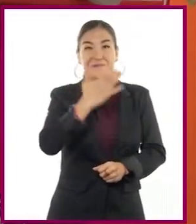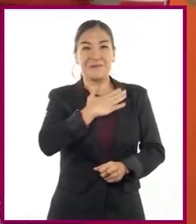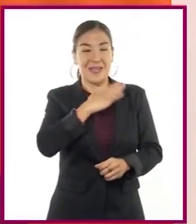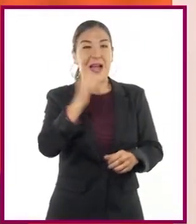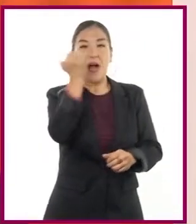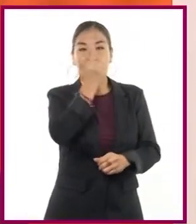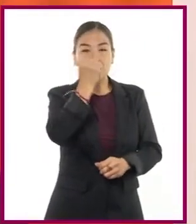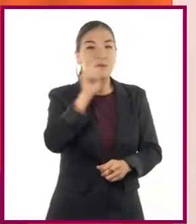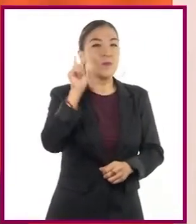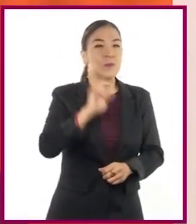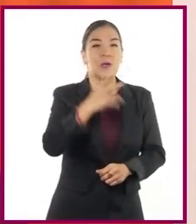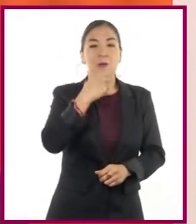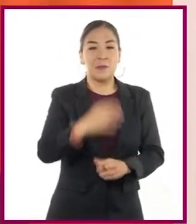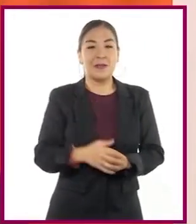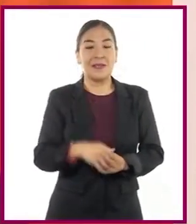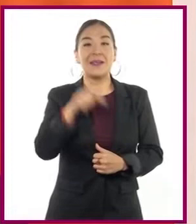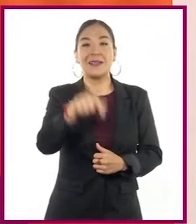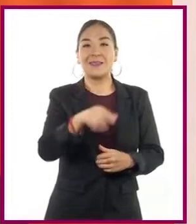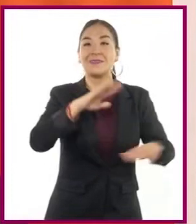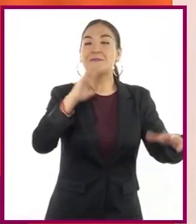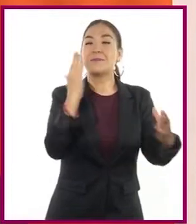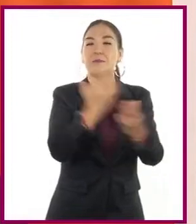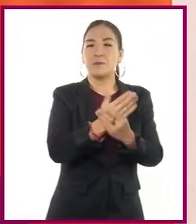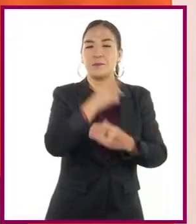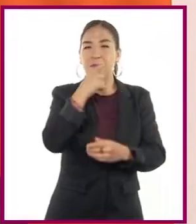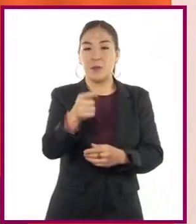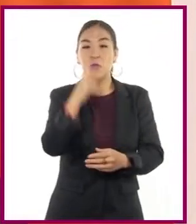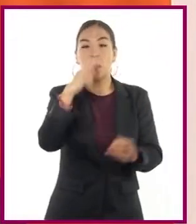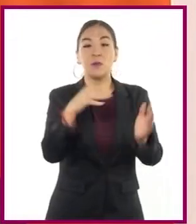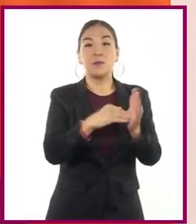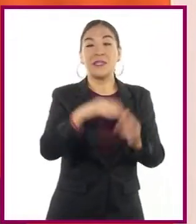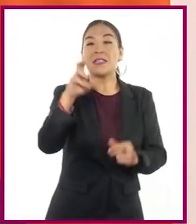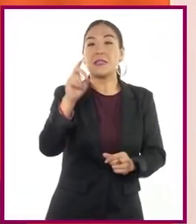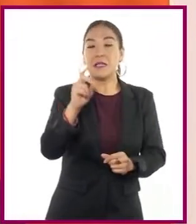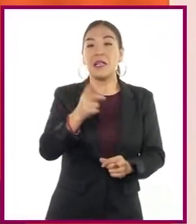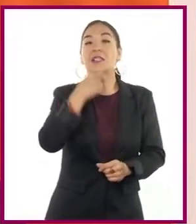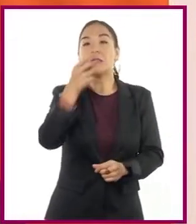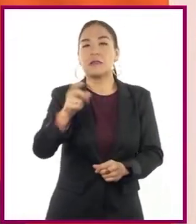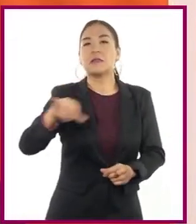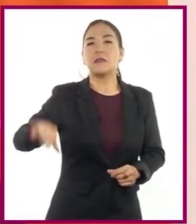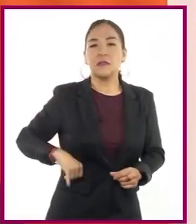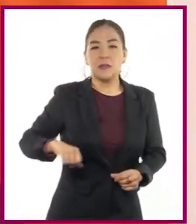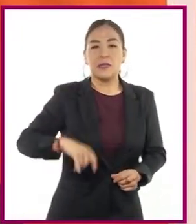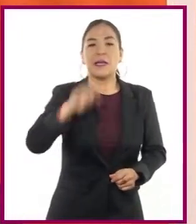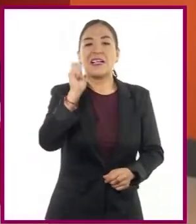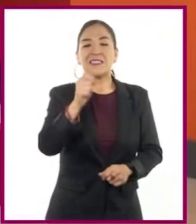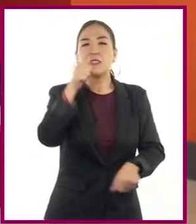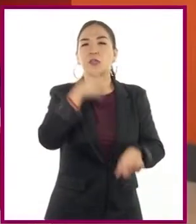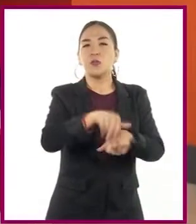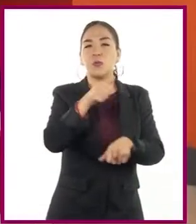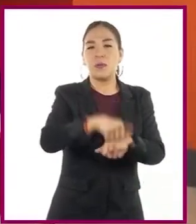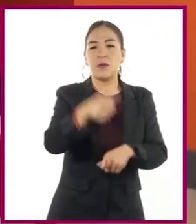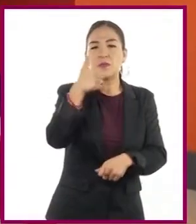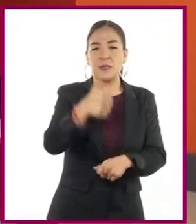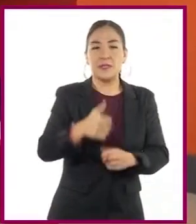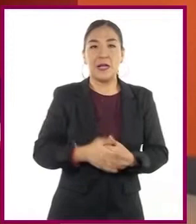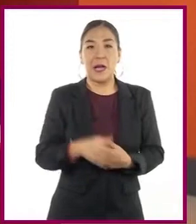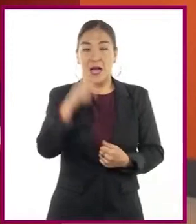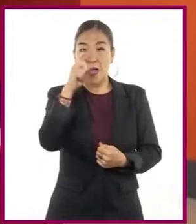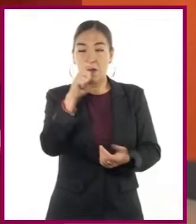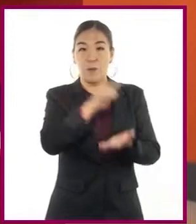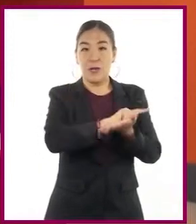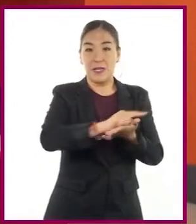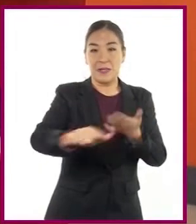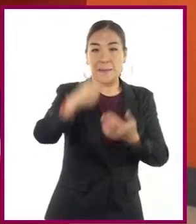y alumnos la Agenda 2030, una de ellas mostró interés en el objetivo número 6. ¿El de agua limpia